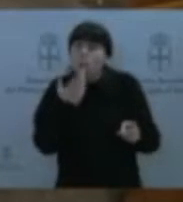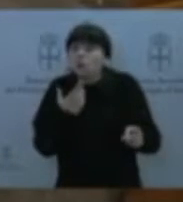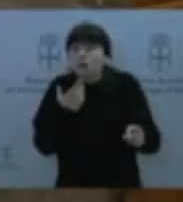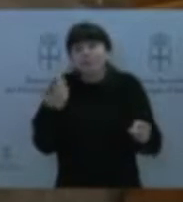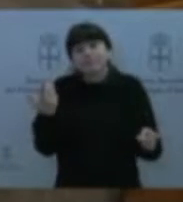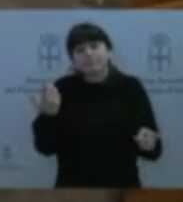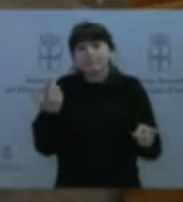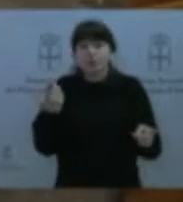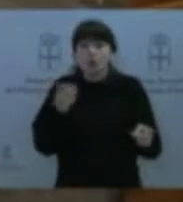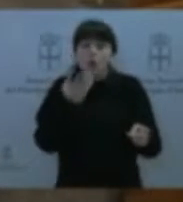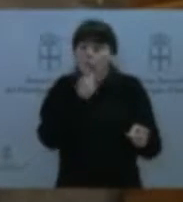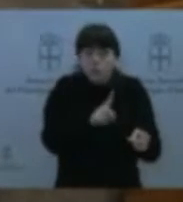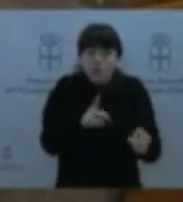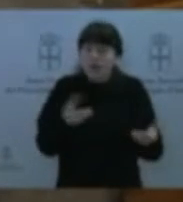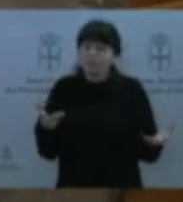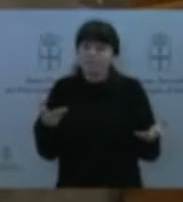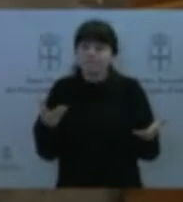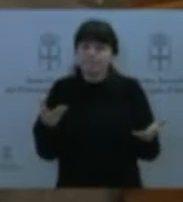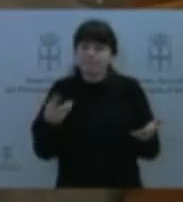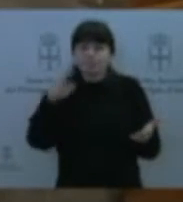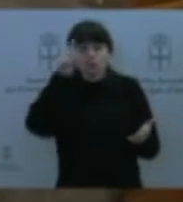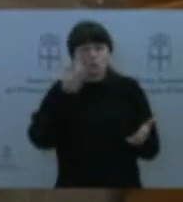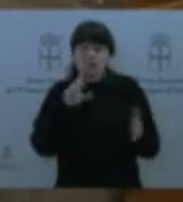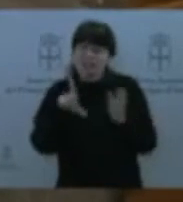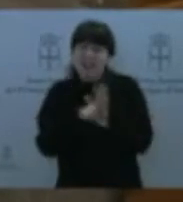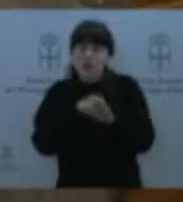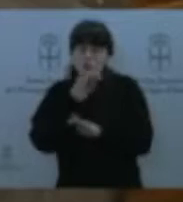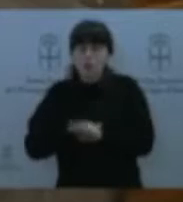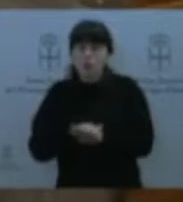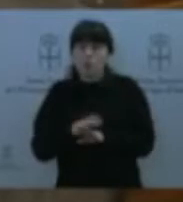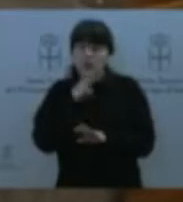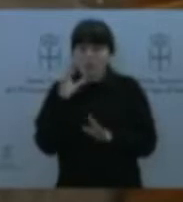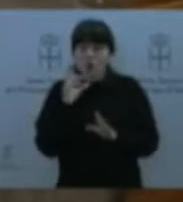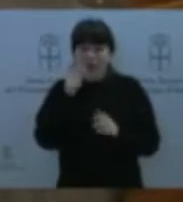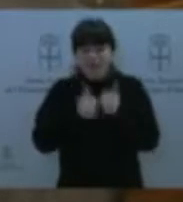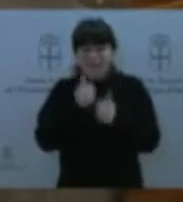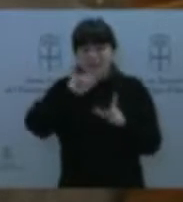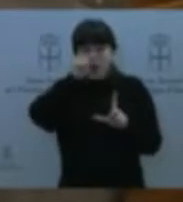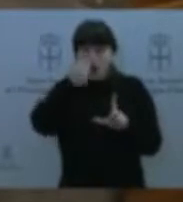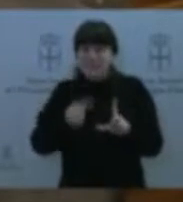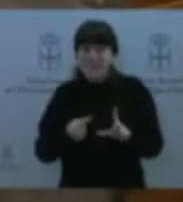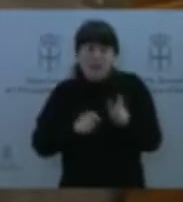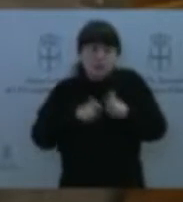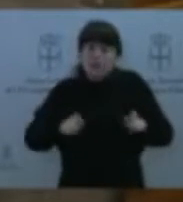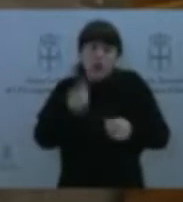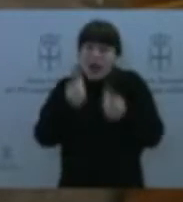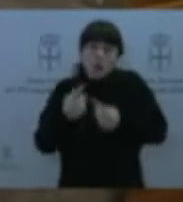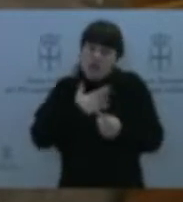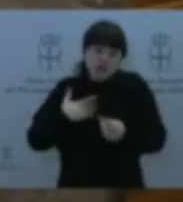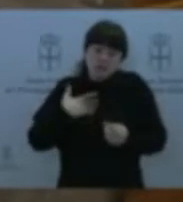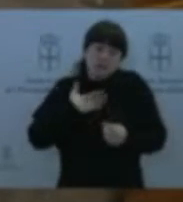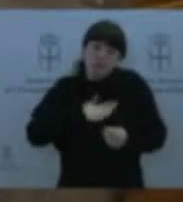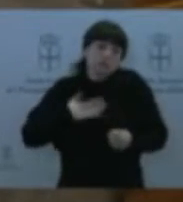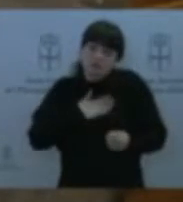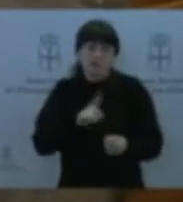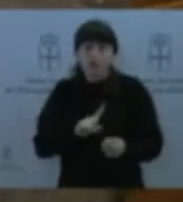o no, bueno, cuando diseñamos un examen no a todo el mundo le satisface como la prueba más idónea, pero en todo caso era una prueba que